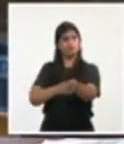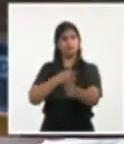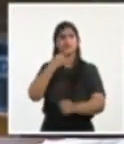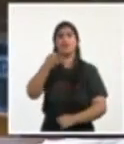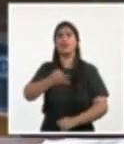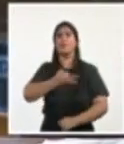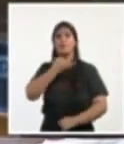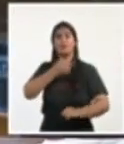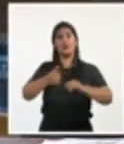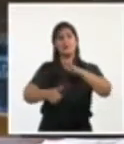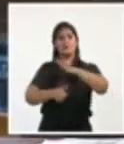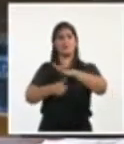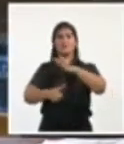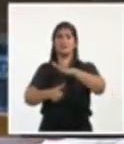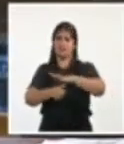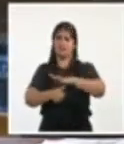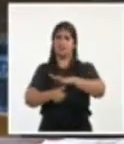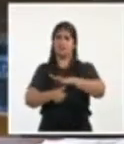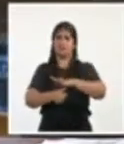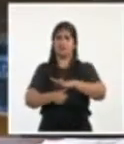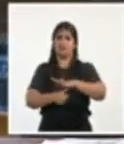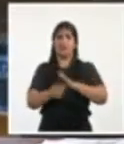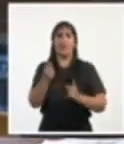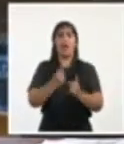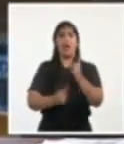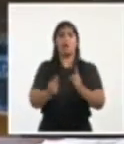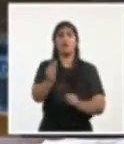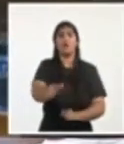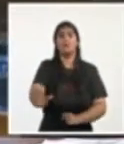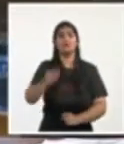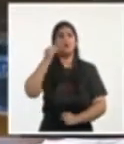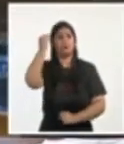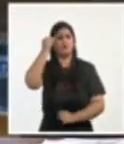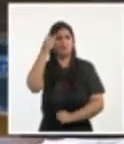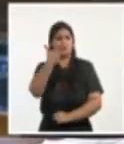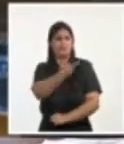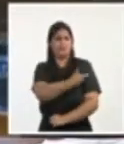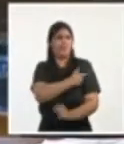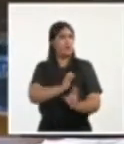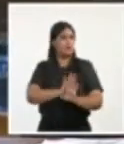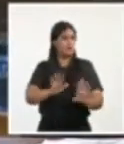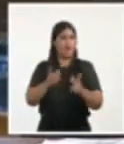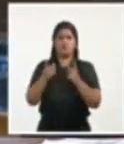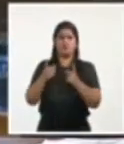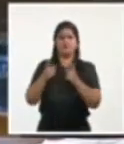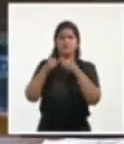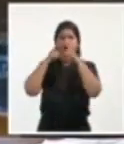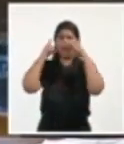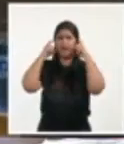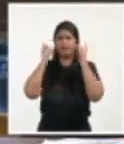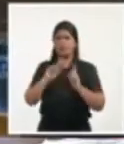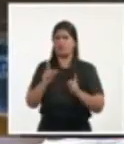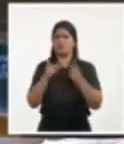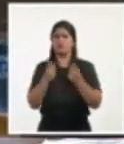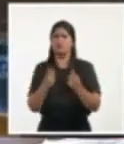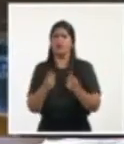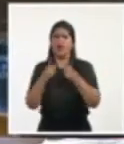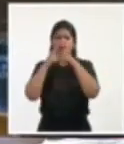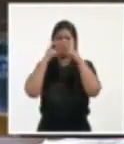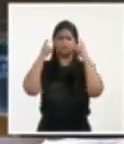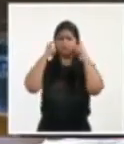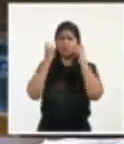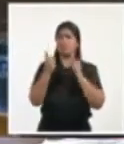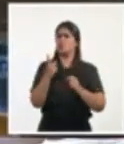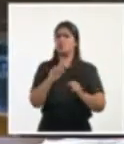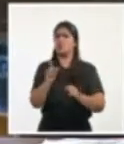intervención sanitaria en nuestro país, y no se puede desmontar. Y más que percepción de riesgo, lo hemos estado insistiendo, que es percepción de